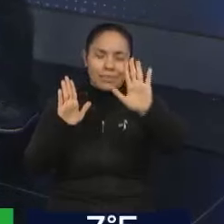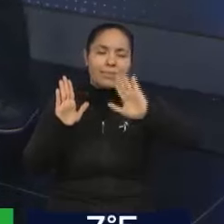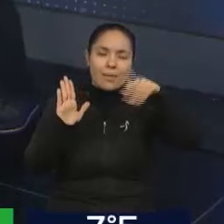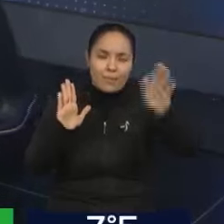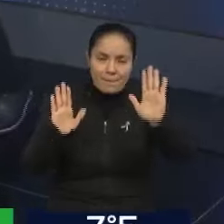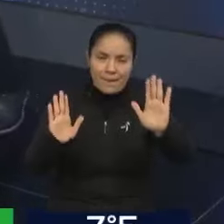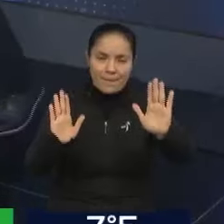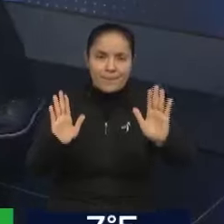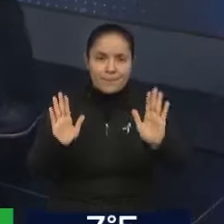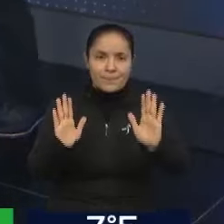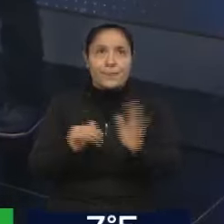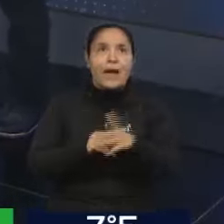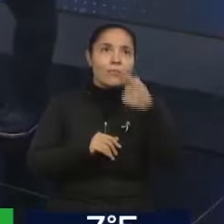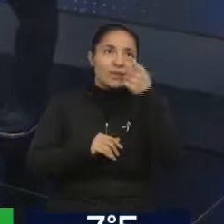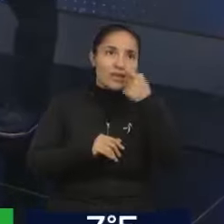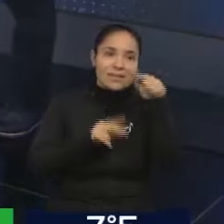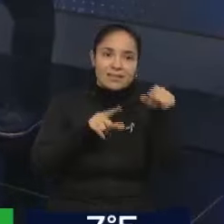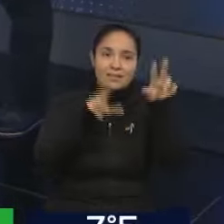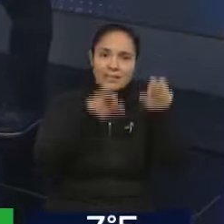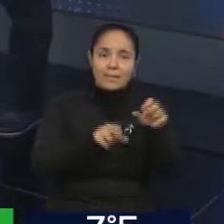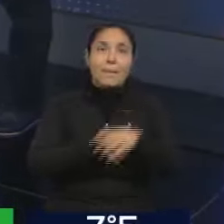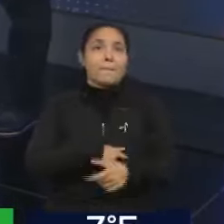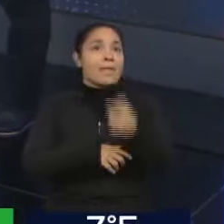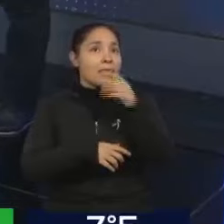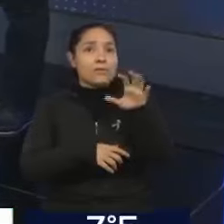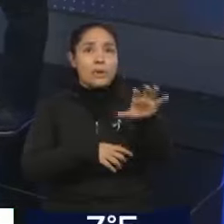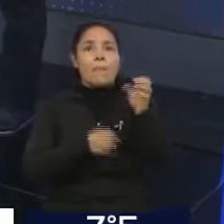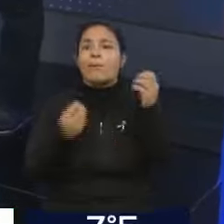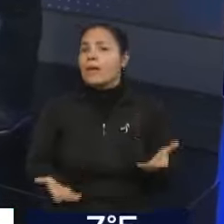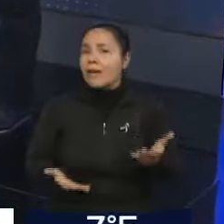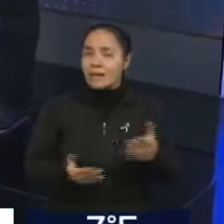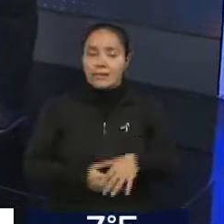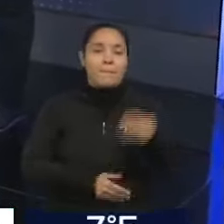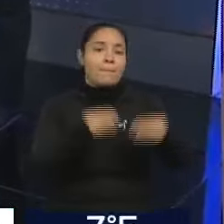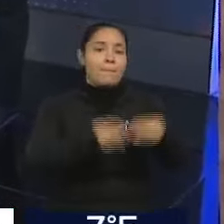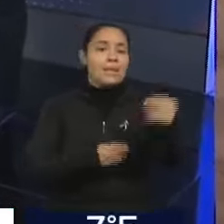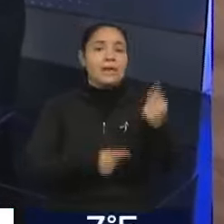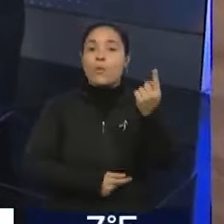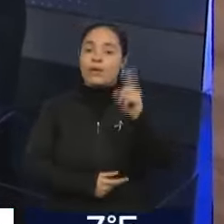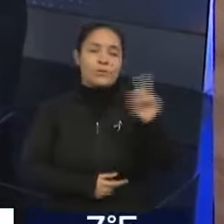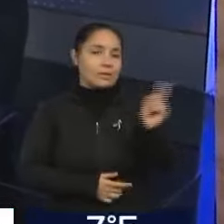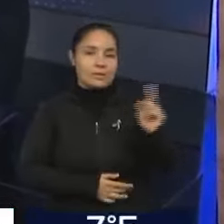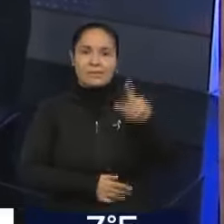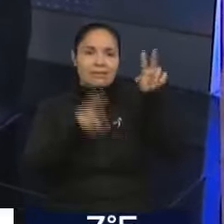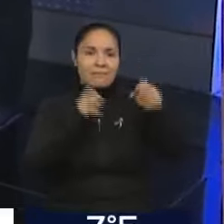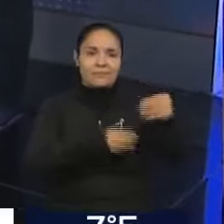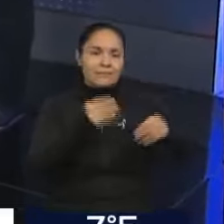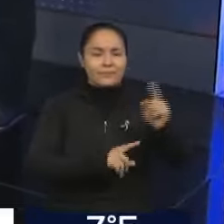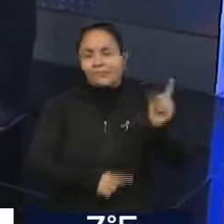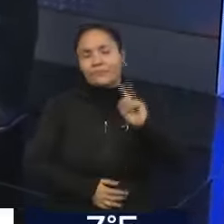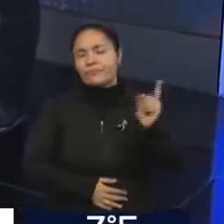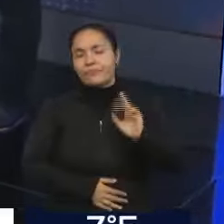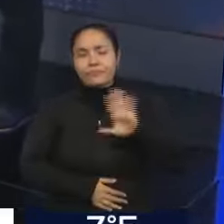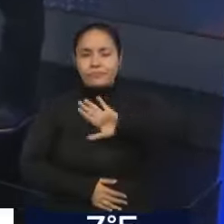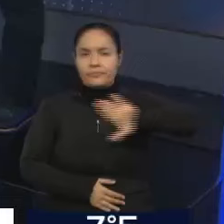Bárbaro. Enseguida vamos a verlo. Porque es interesante ver eso. Sí. ¿Por qué decimos Mendoza? Y no una empresa en particular. No, no, no tiene nada que ver acá las empresas, ¿eh? Vamos a la próxima,